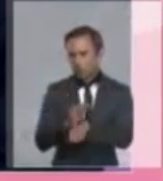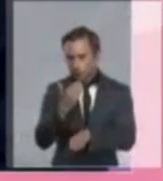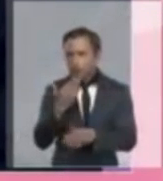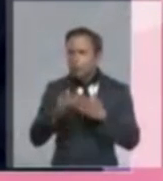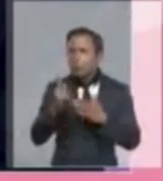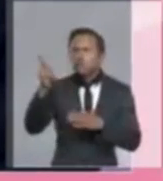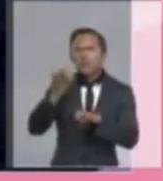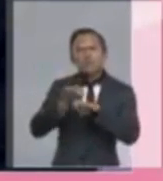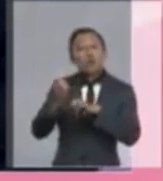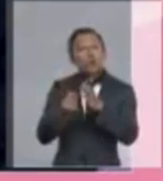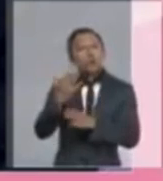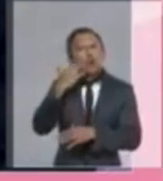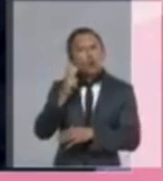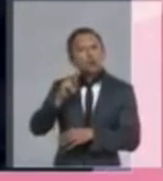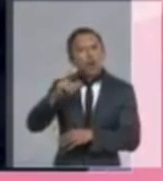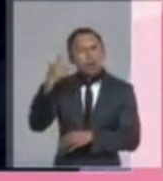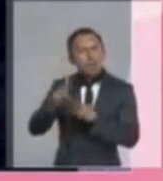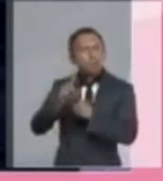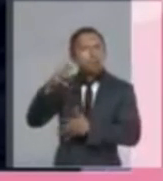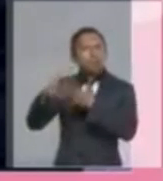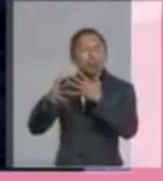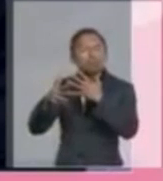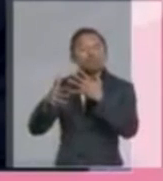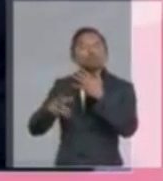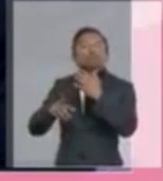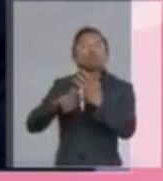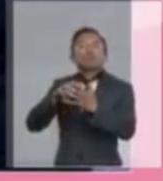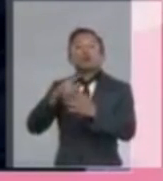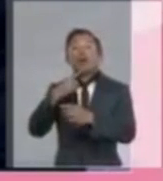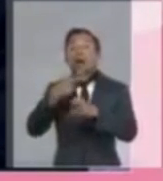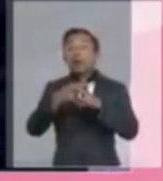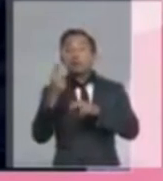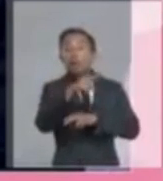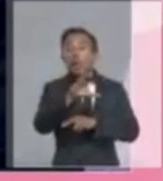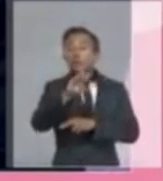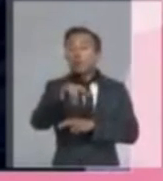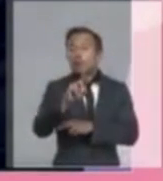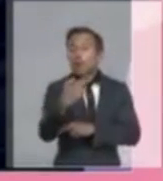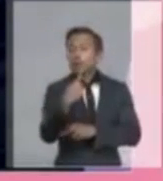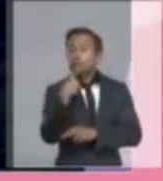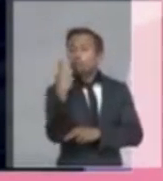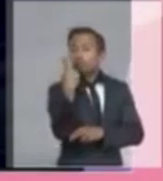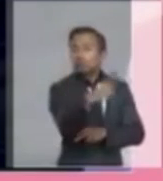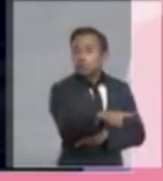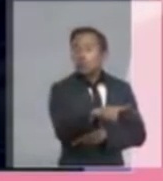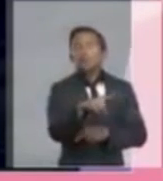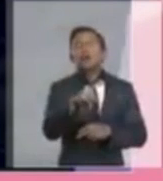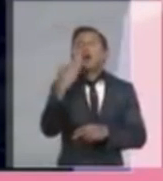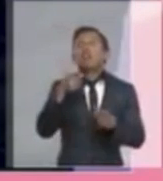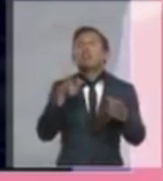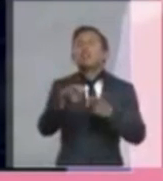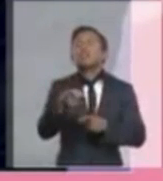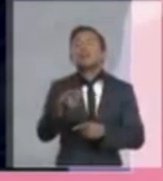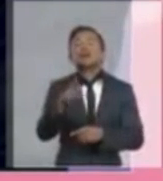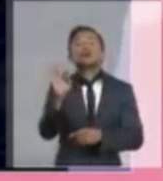también llegó a la Comisión Nacional de Derechos Humanos. Y fue cuando le preguntaron que qué haría con el delicado problema de las madres o de las